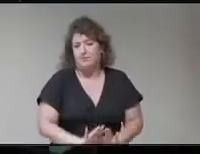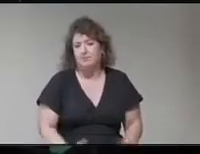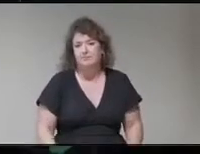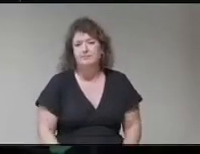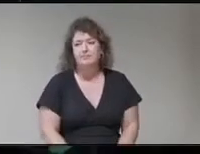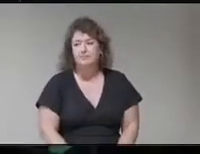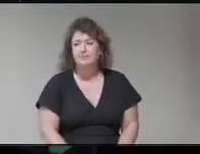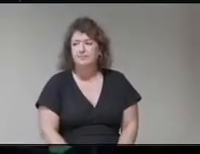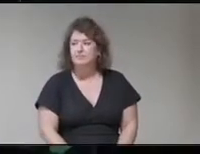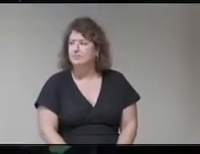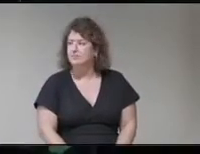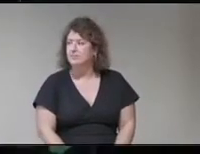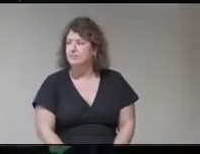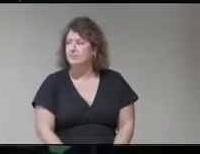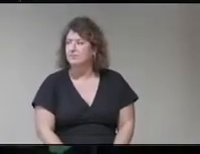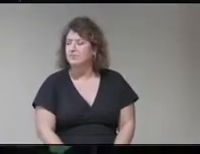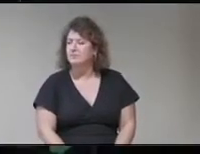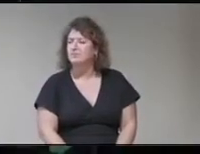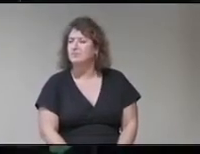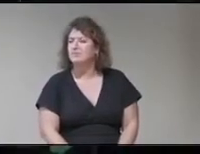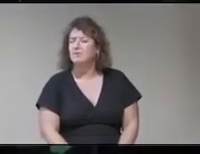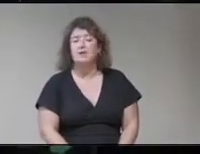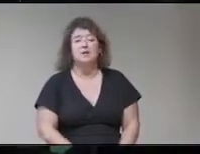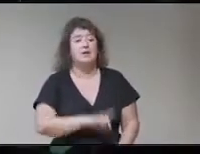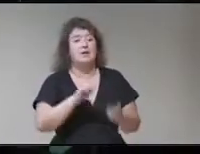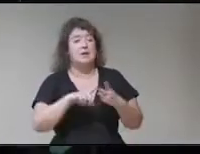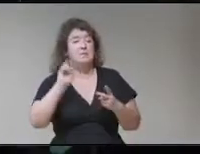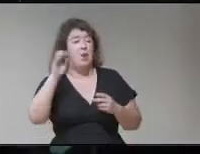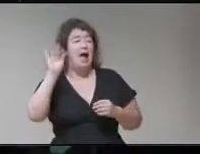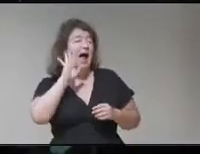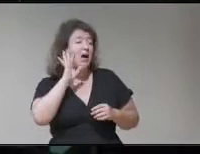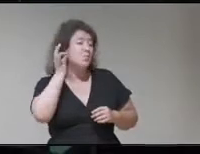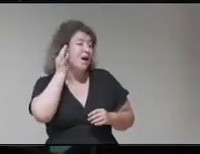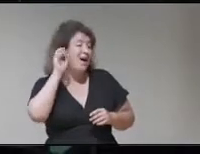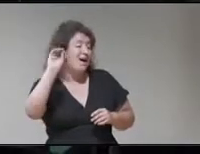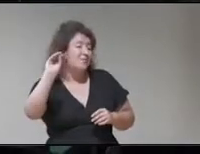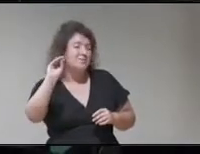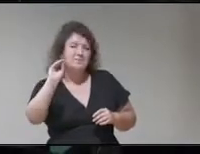¿Vale? Y la otra pregunta era... La otra pregunta era